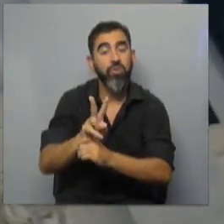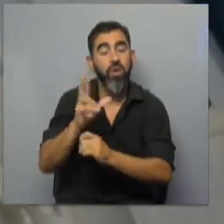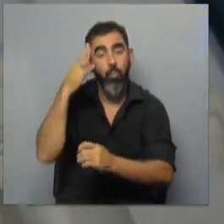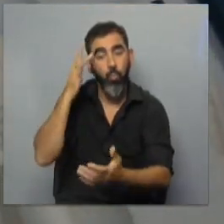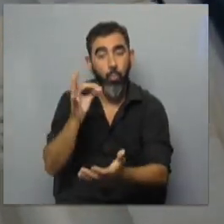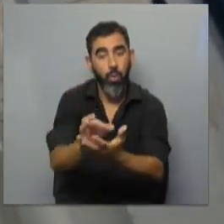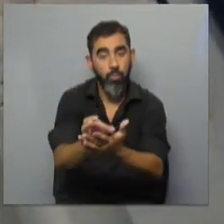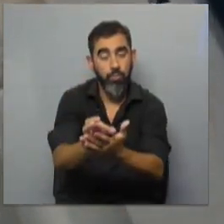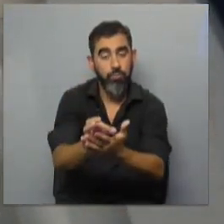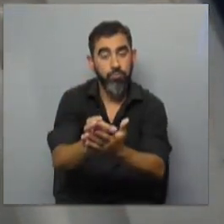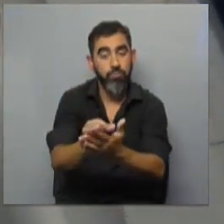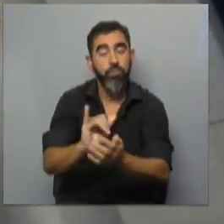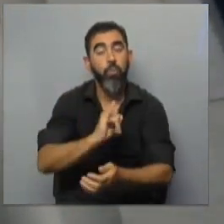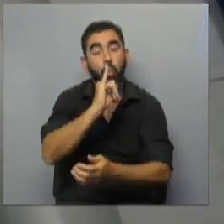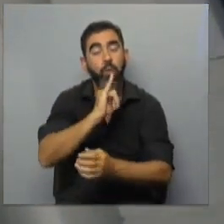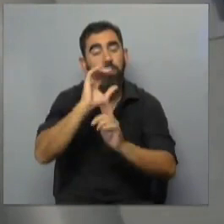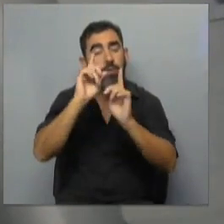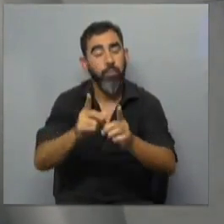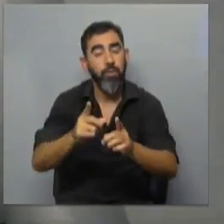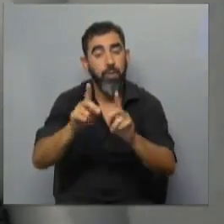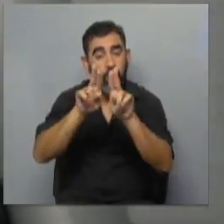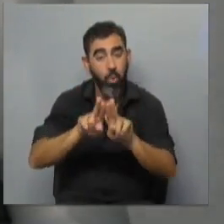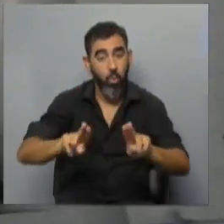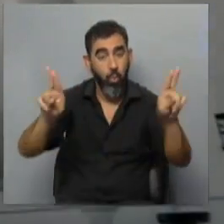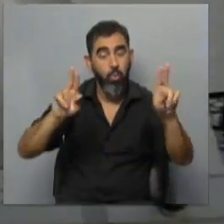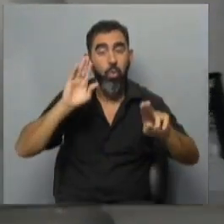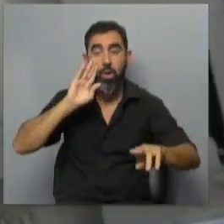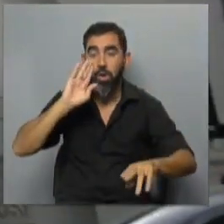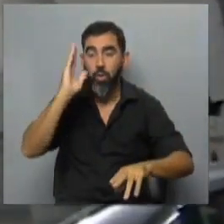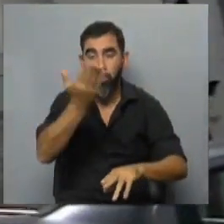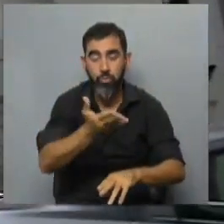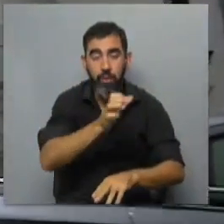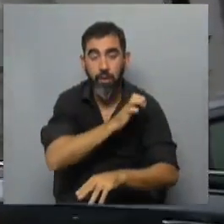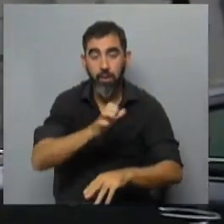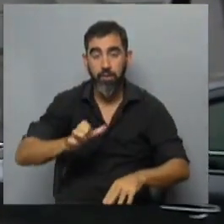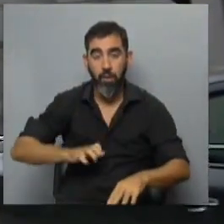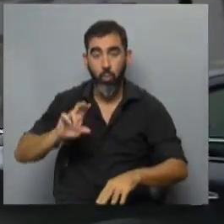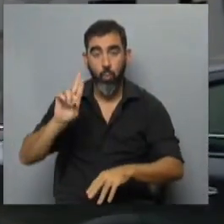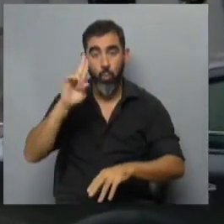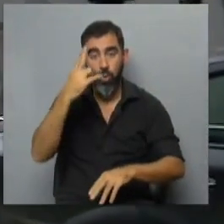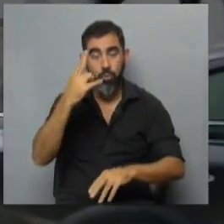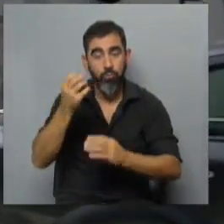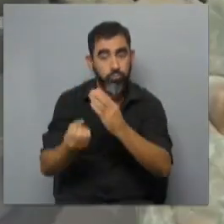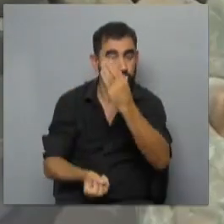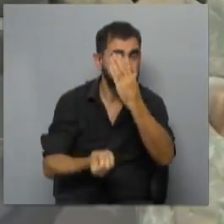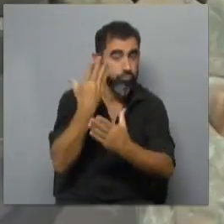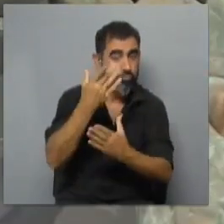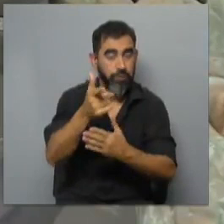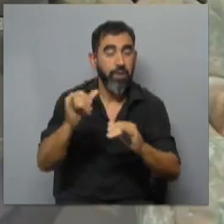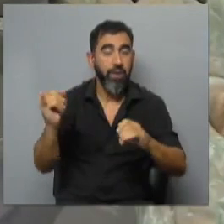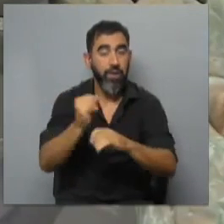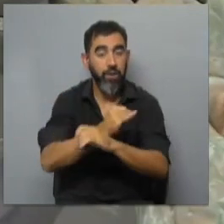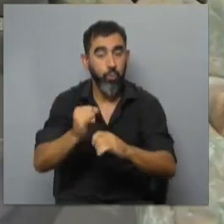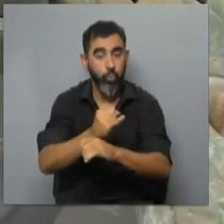pueblo vamos a contarles también que el organismo internacional reconoce al estado uruguayo por haber creado y sostenido a esta institución